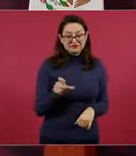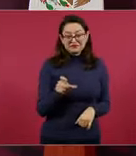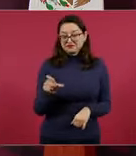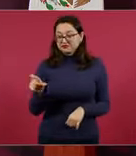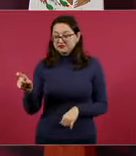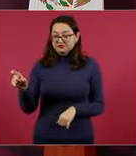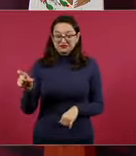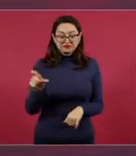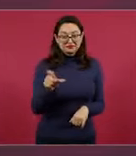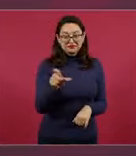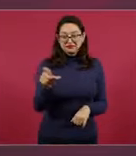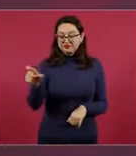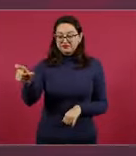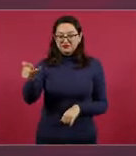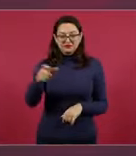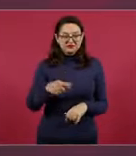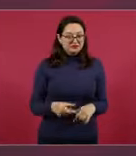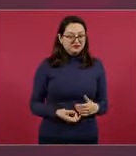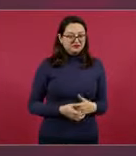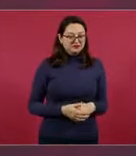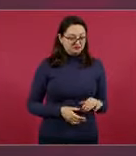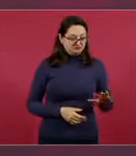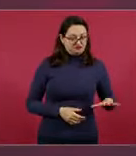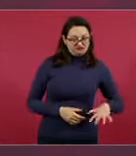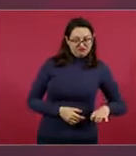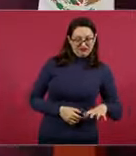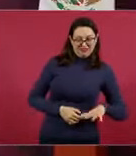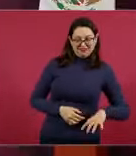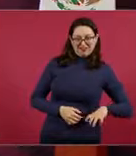todo mundo se quedó sorprendido porque vino el brazo